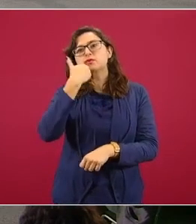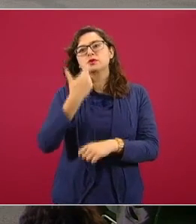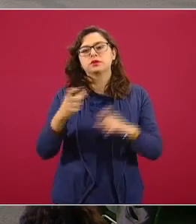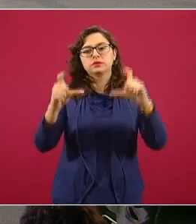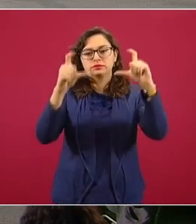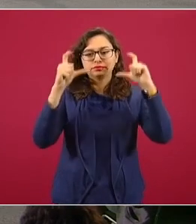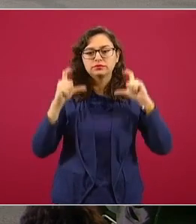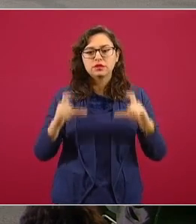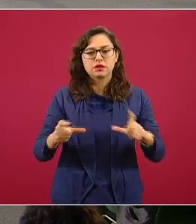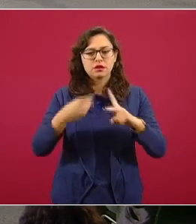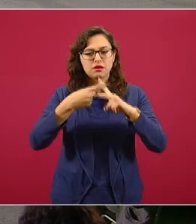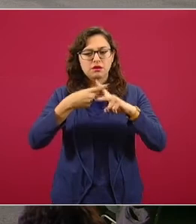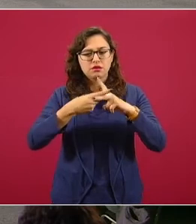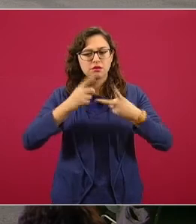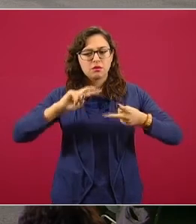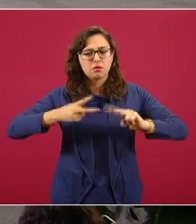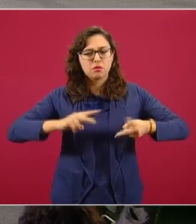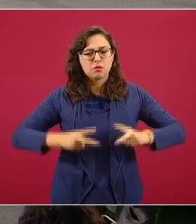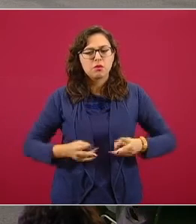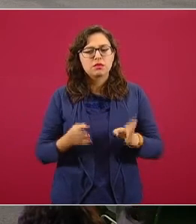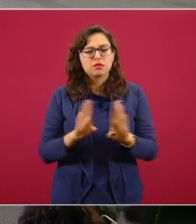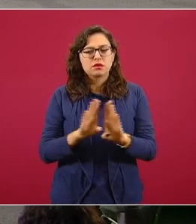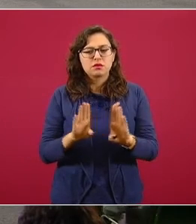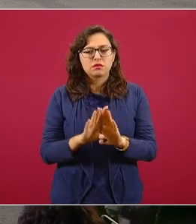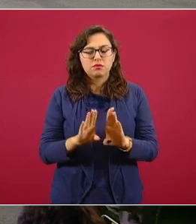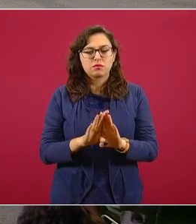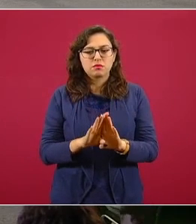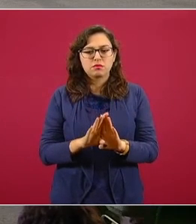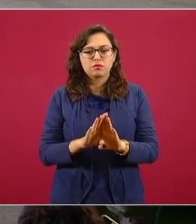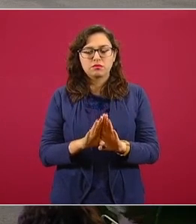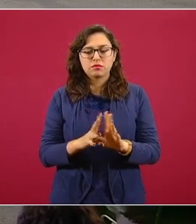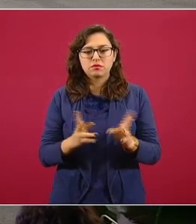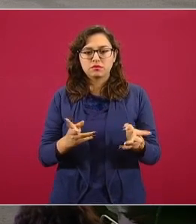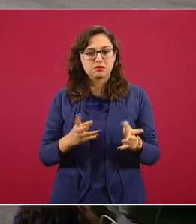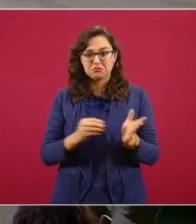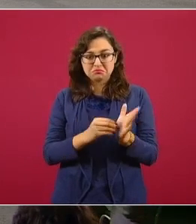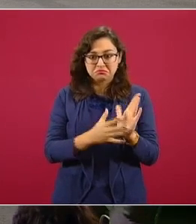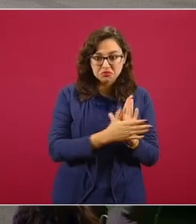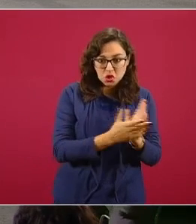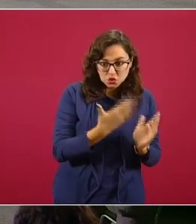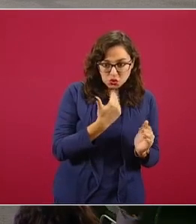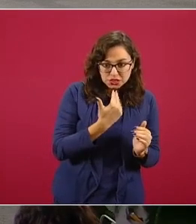porque… ¿Mande? No viene, es una fórmula,